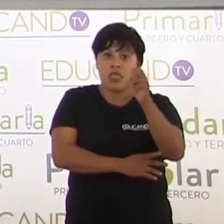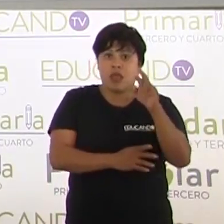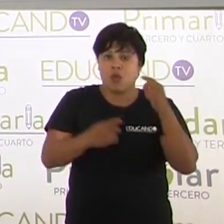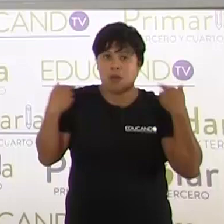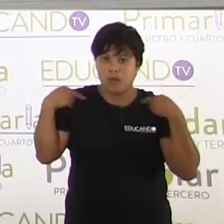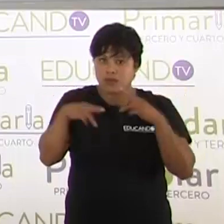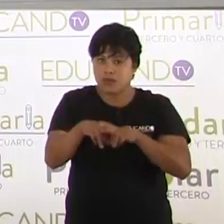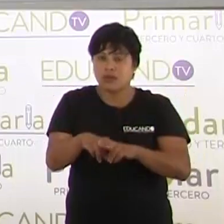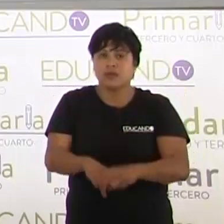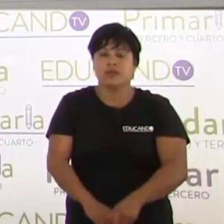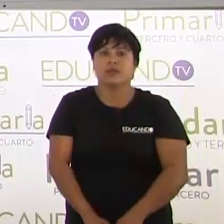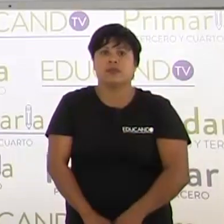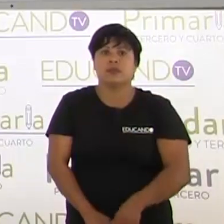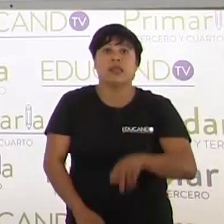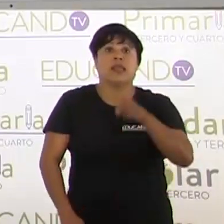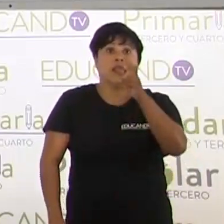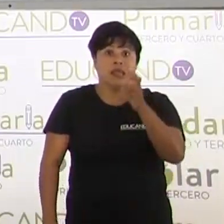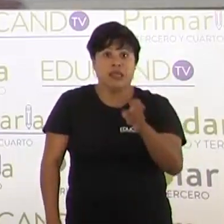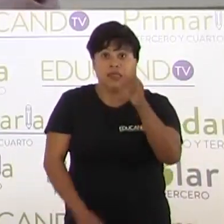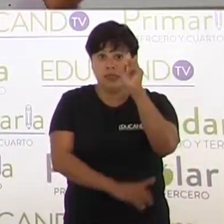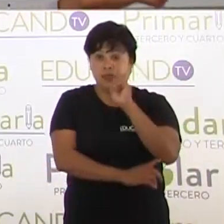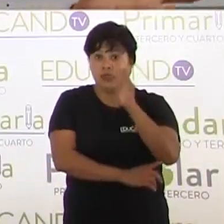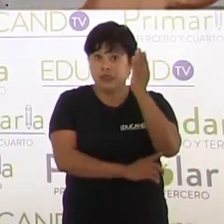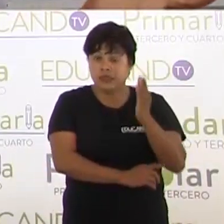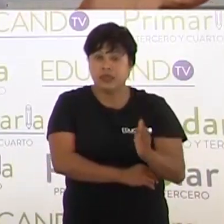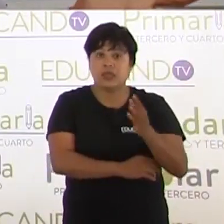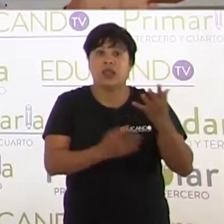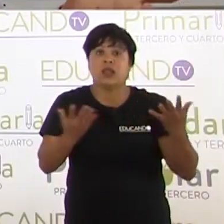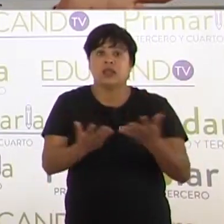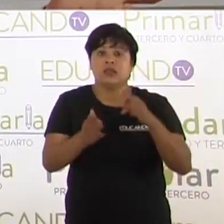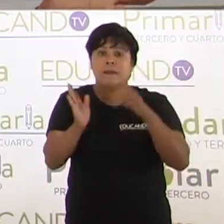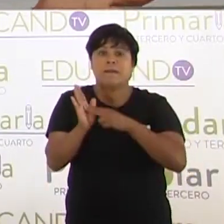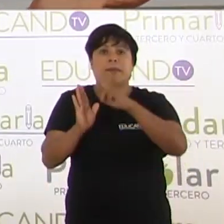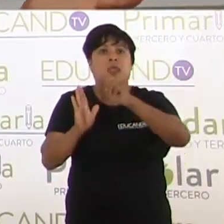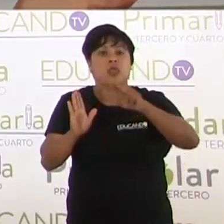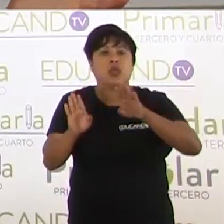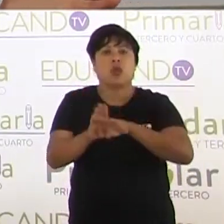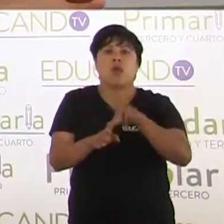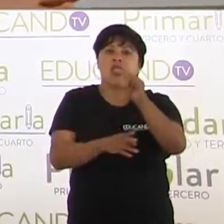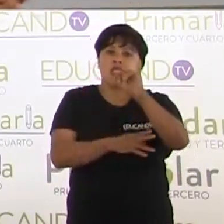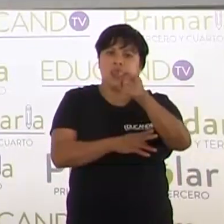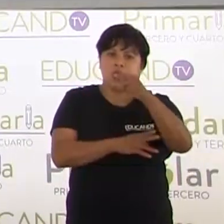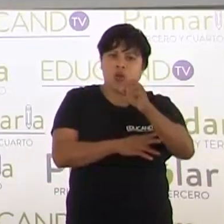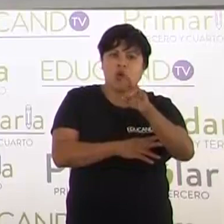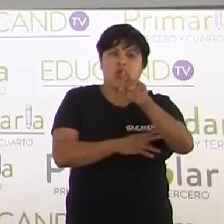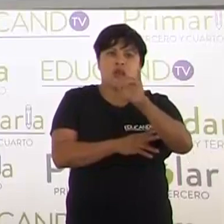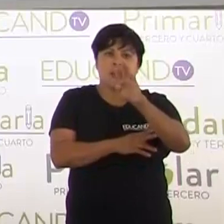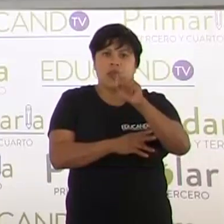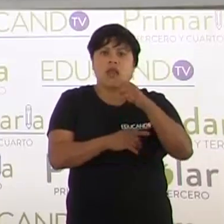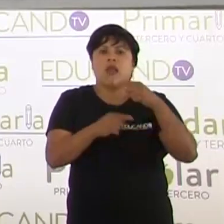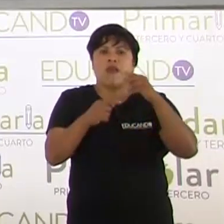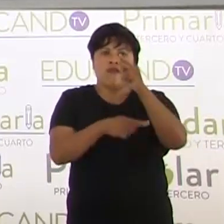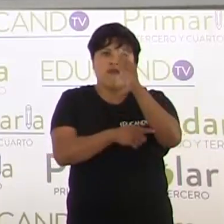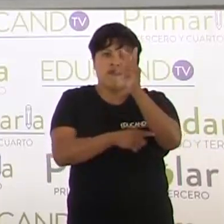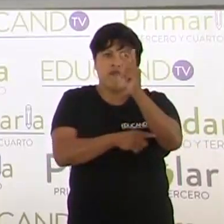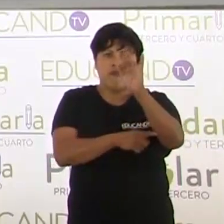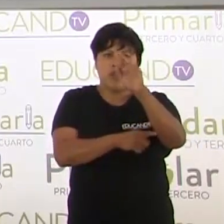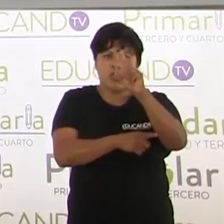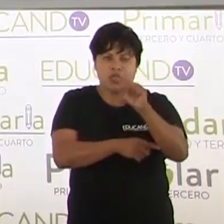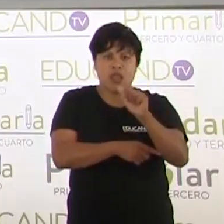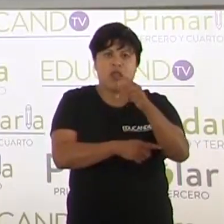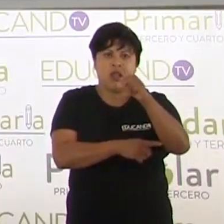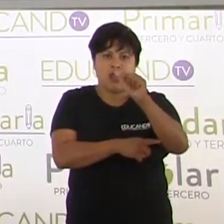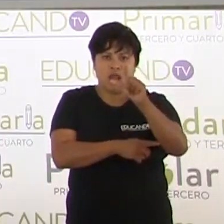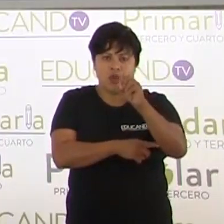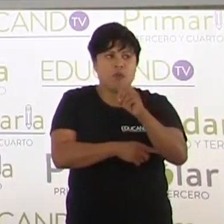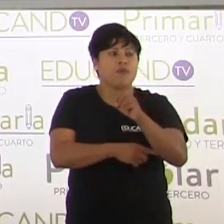también, propiciaron que trajeran a pintores como Diego Rivera, Frida Kahlo. Después